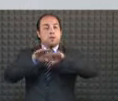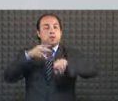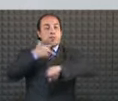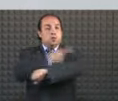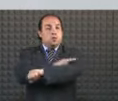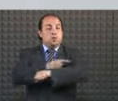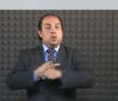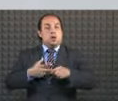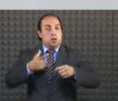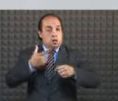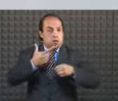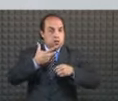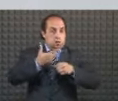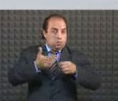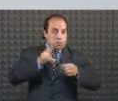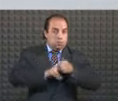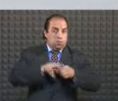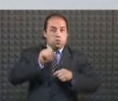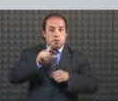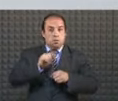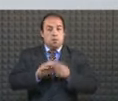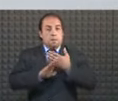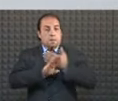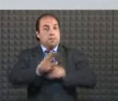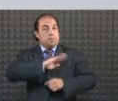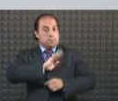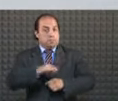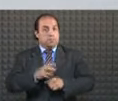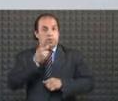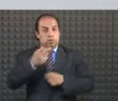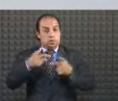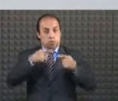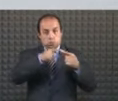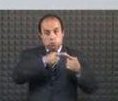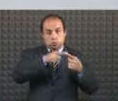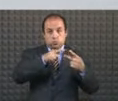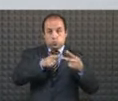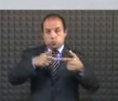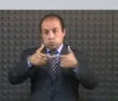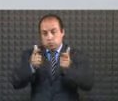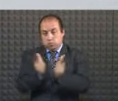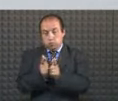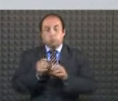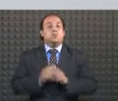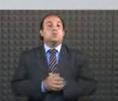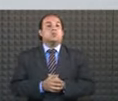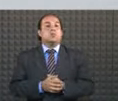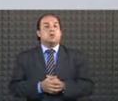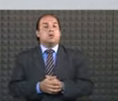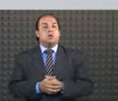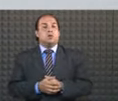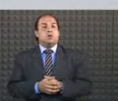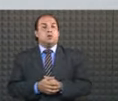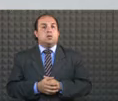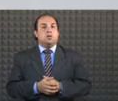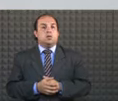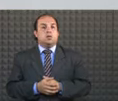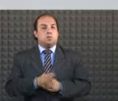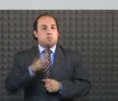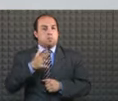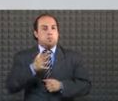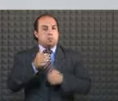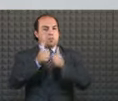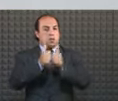hospitalización y por supuesto en la letalidad. Entonces esos son los dos grupos. Están tardando los vacunados alrededor